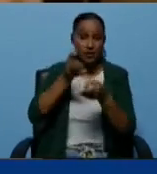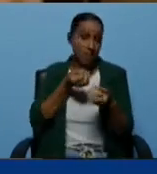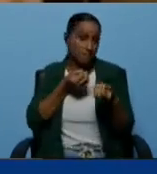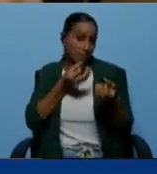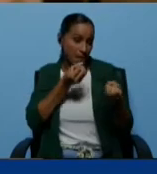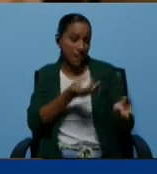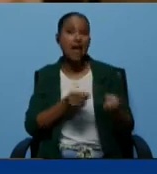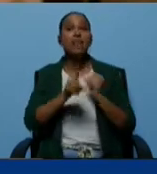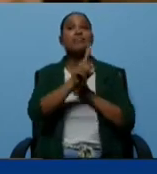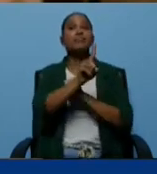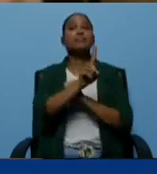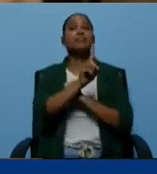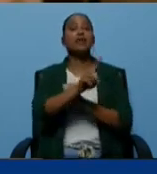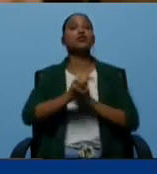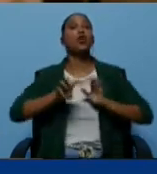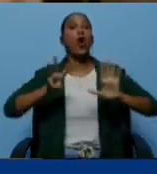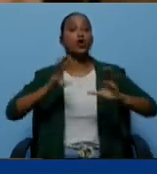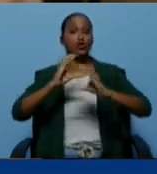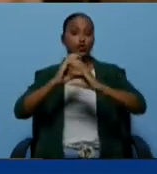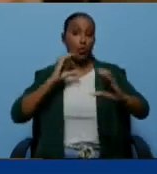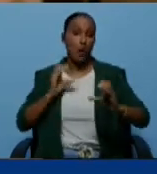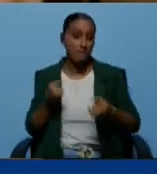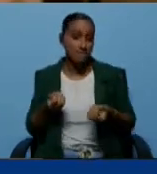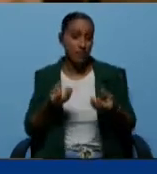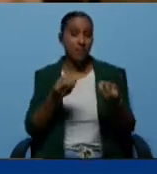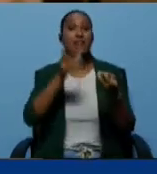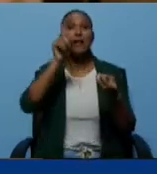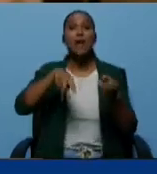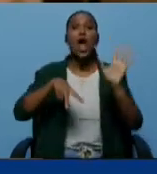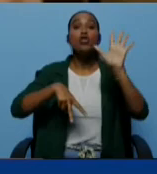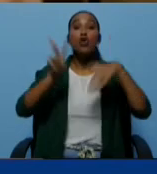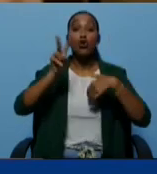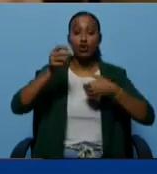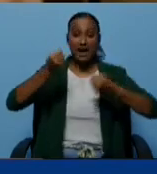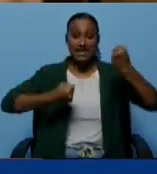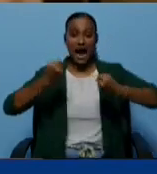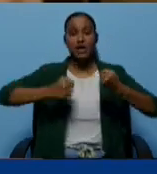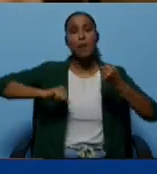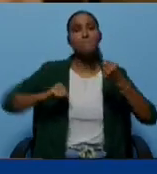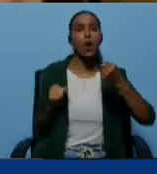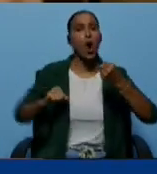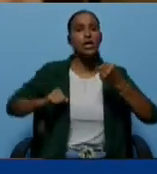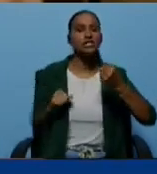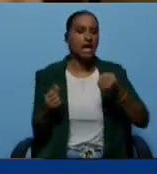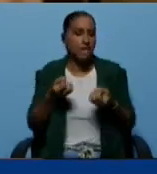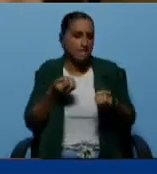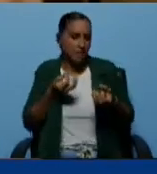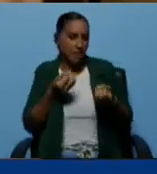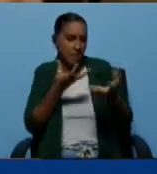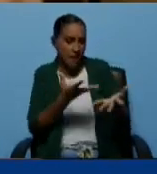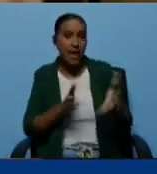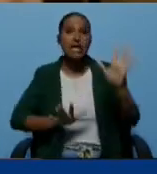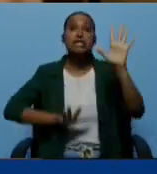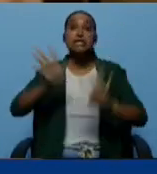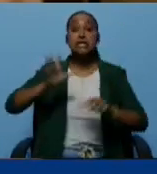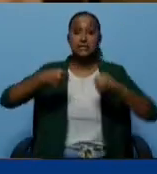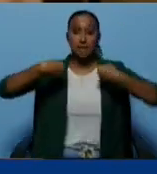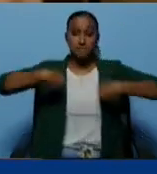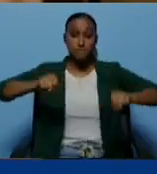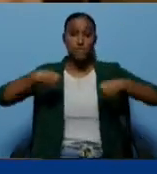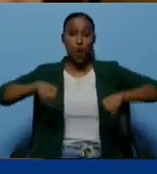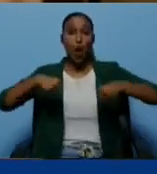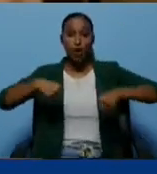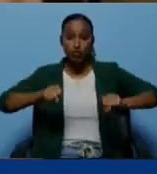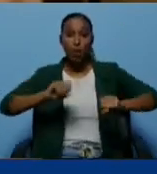autobús. Fueron destruidas también 12 patrullas, 15 motocicletas